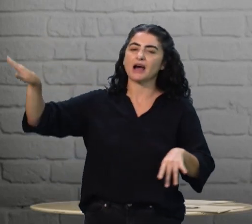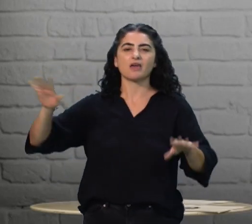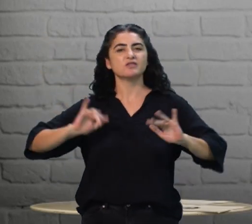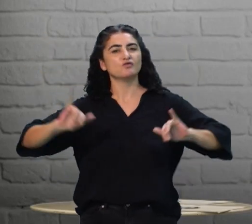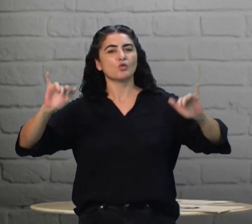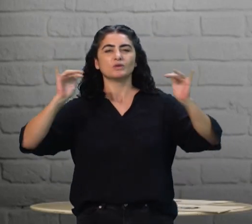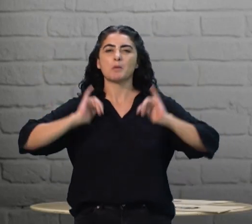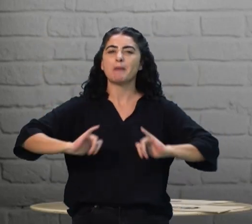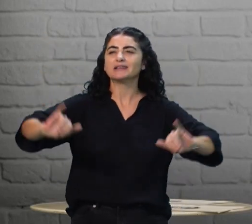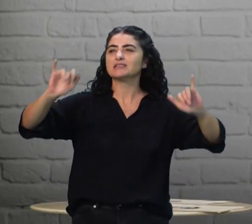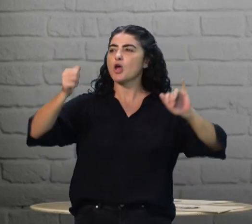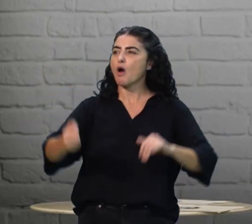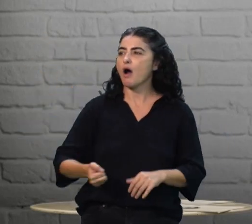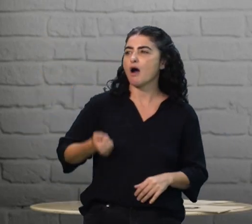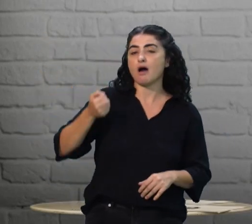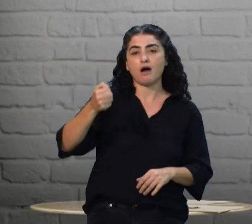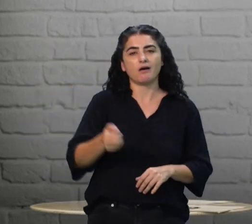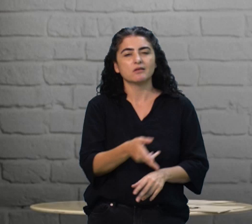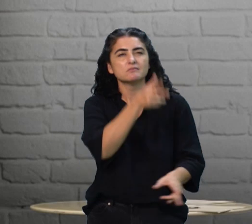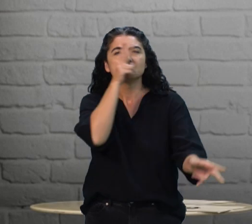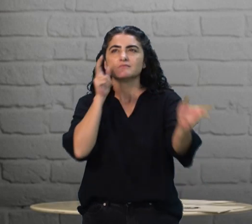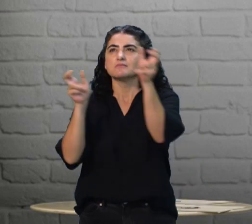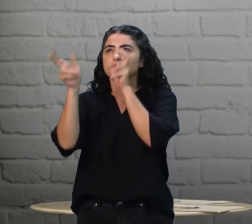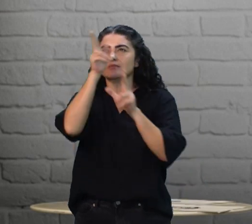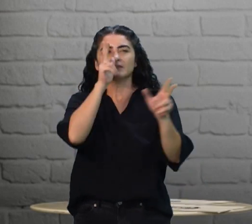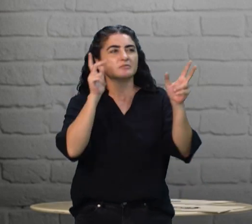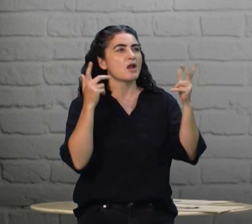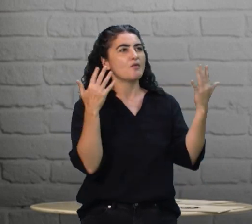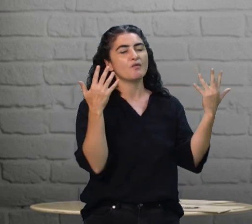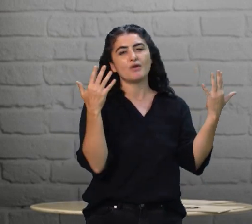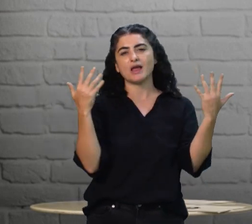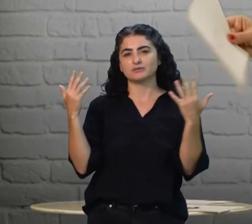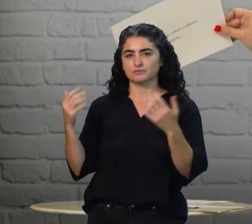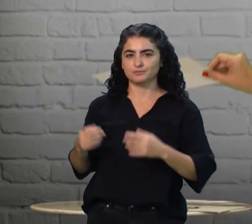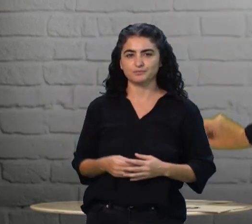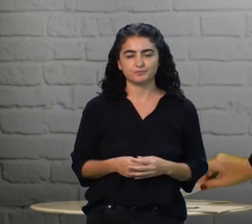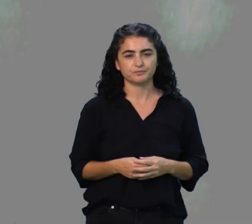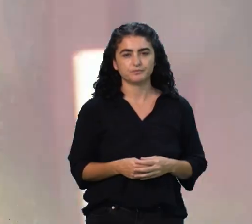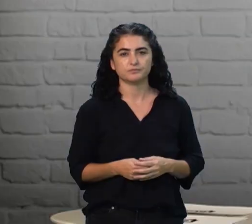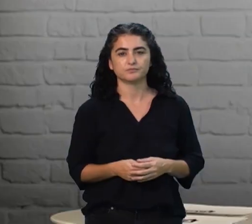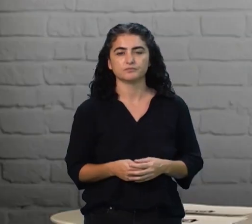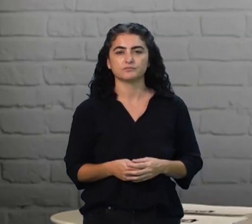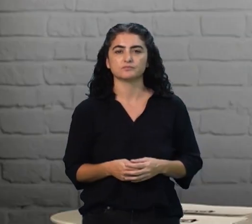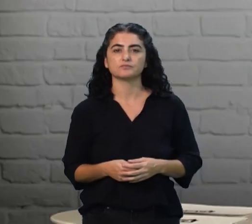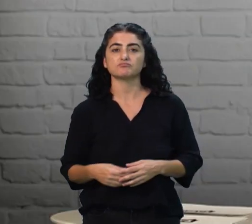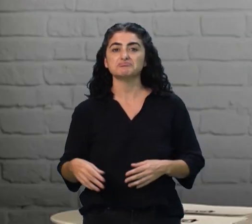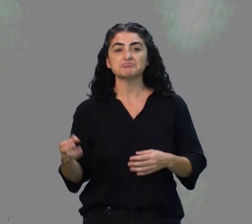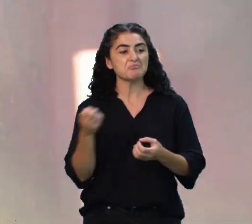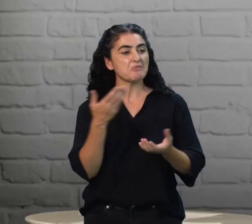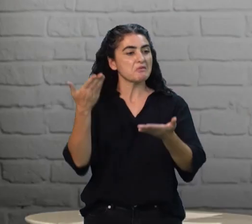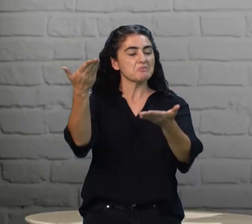eh de poder respirar y tomar aire fresco en cualquier Rincón de esta tierra es